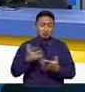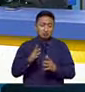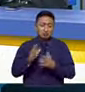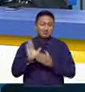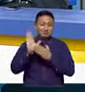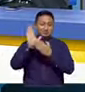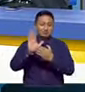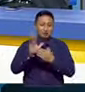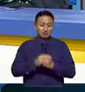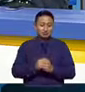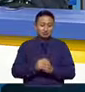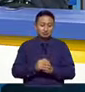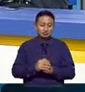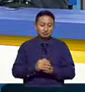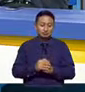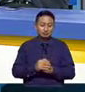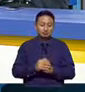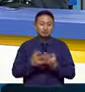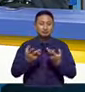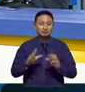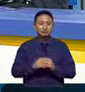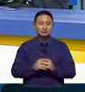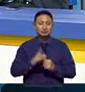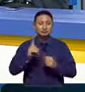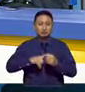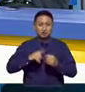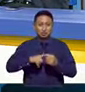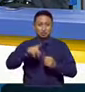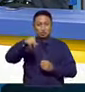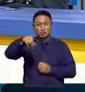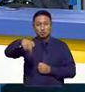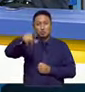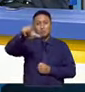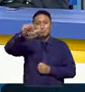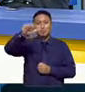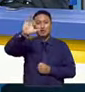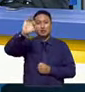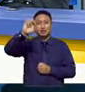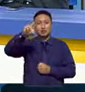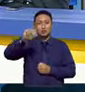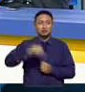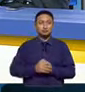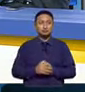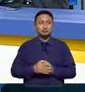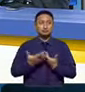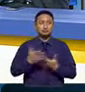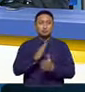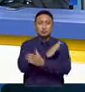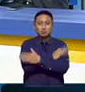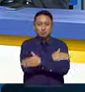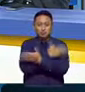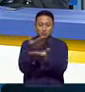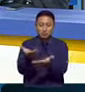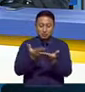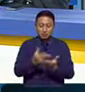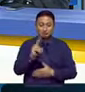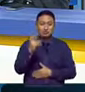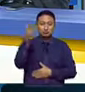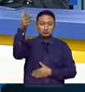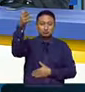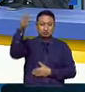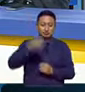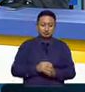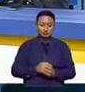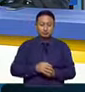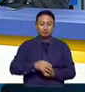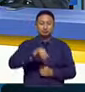comentar, con la transmisión, como no, también de Radio Quito y Platinum FM, queremos dar la cordial bienvenida a dos académicos. Uno de ellos,